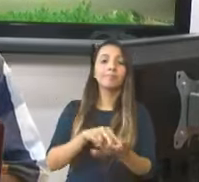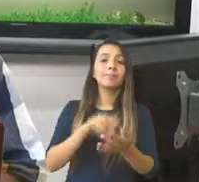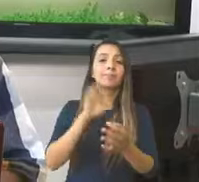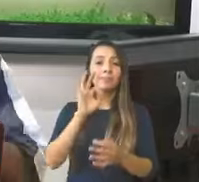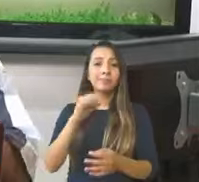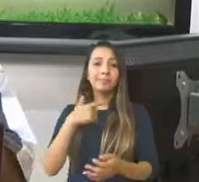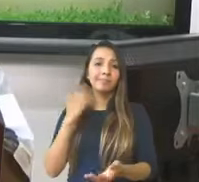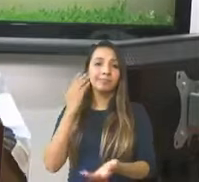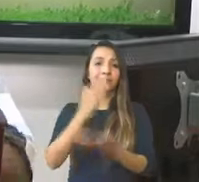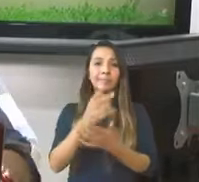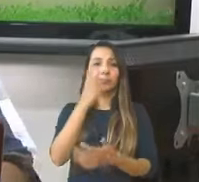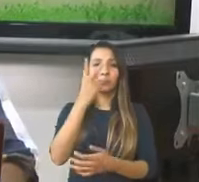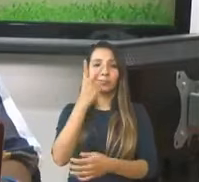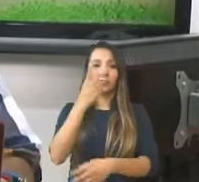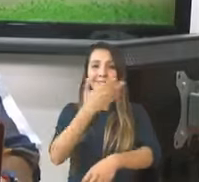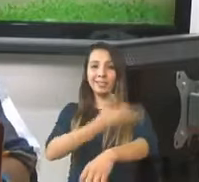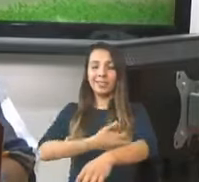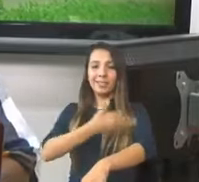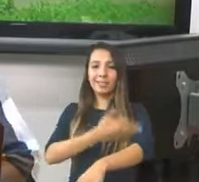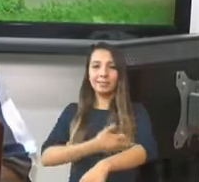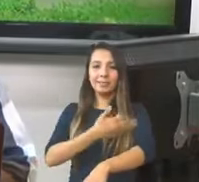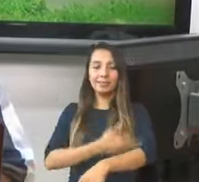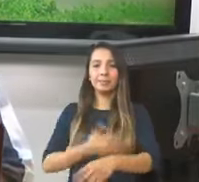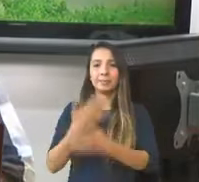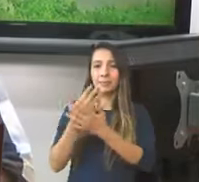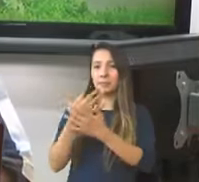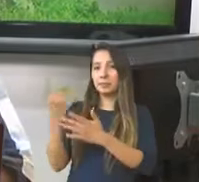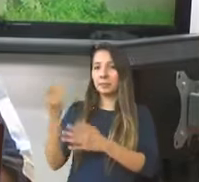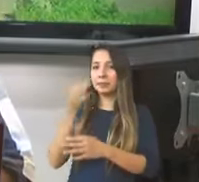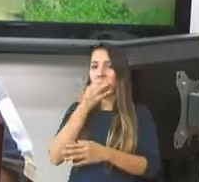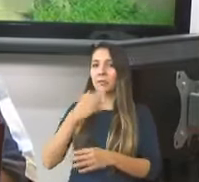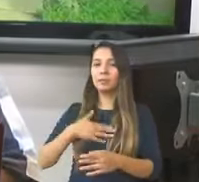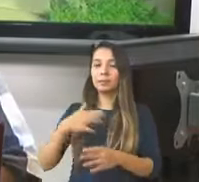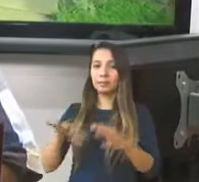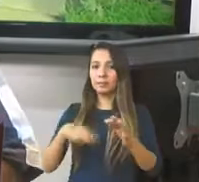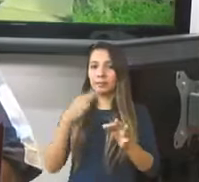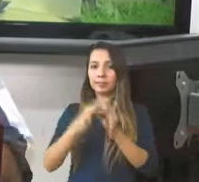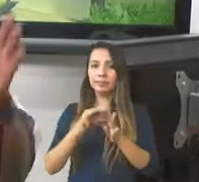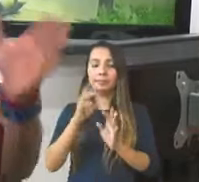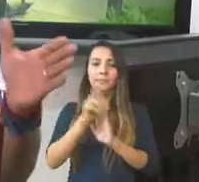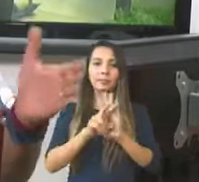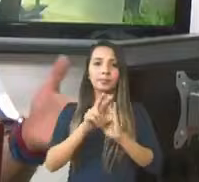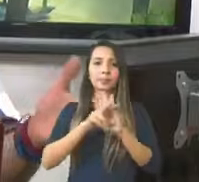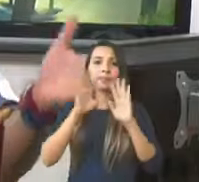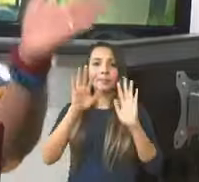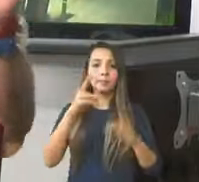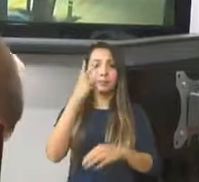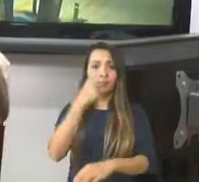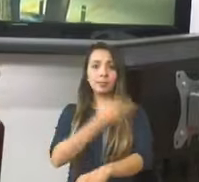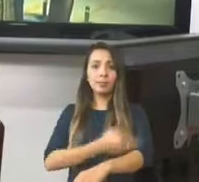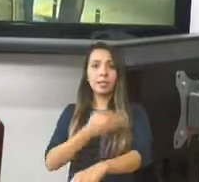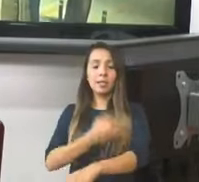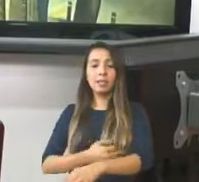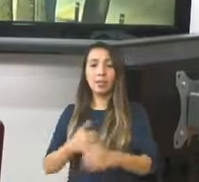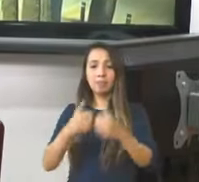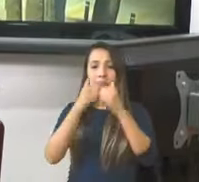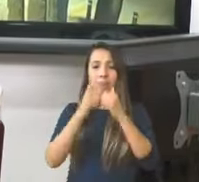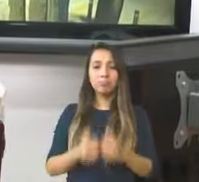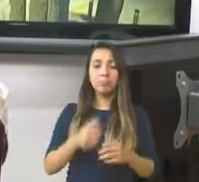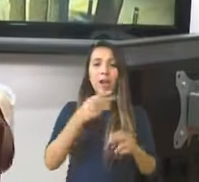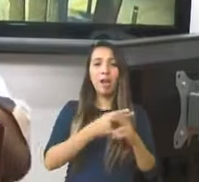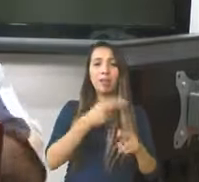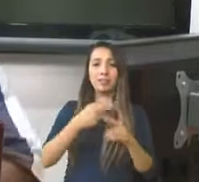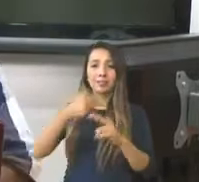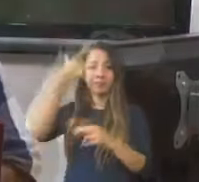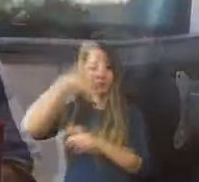2 de la tarde, y miren una cosa en lo que Santiago me avisa cuando ya esté. Desde las 2 de la tarde nos quedamos hasta las